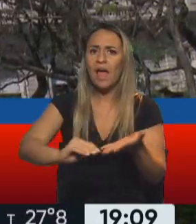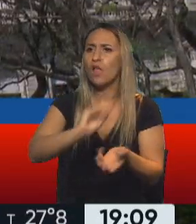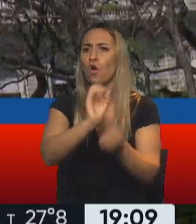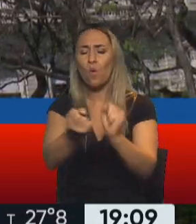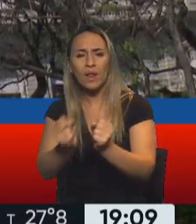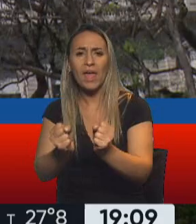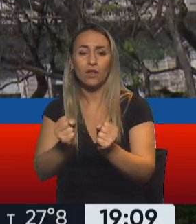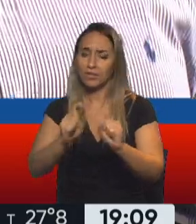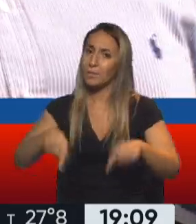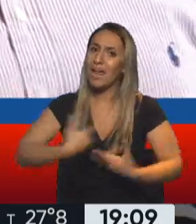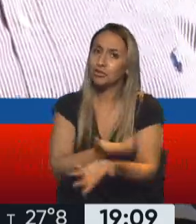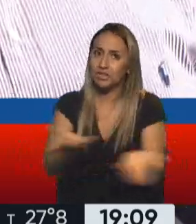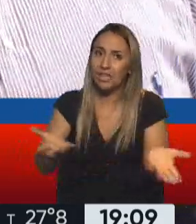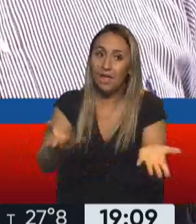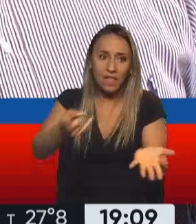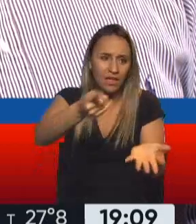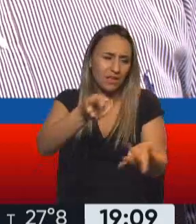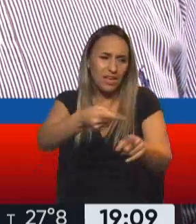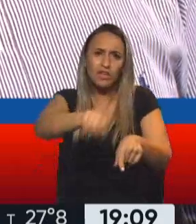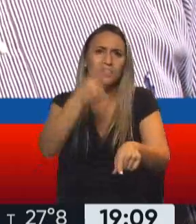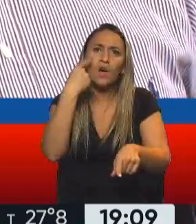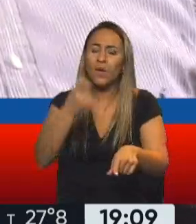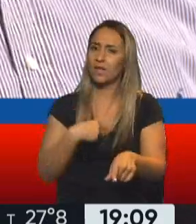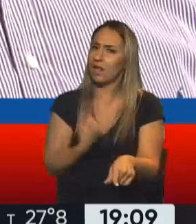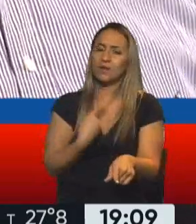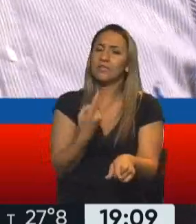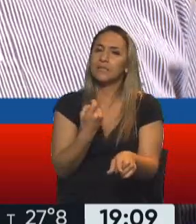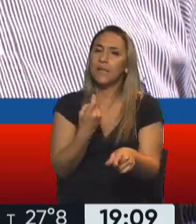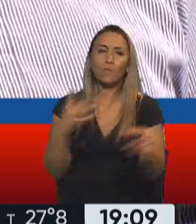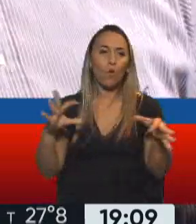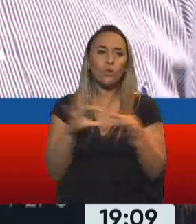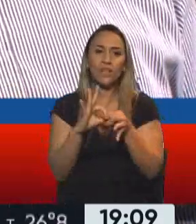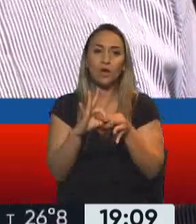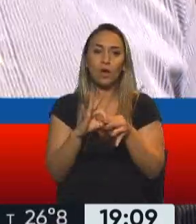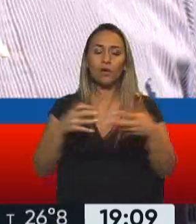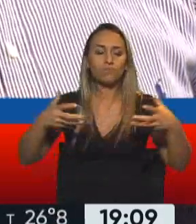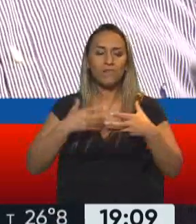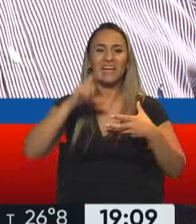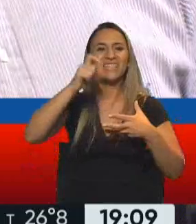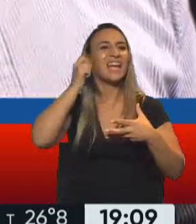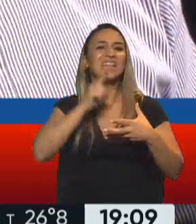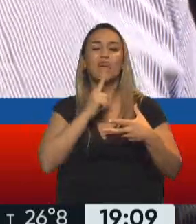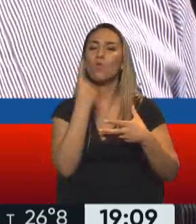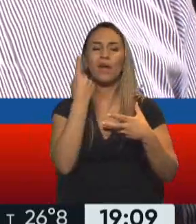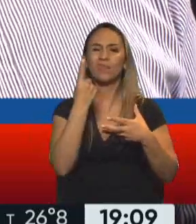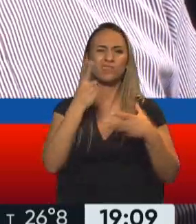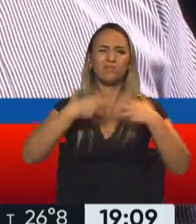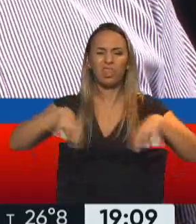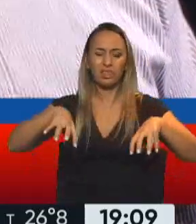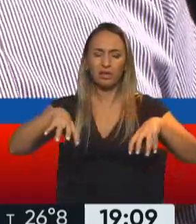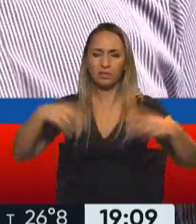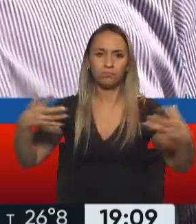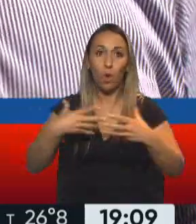sociedad la necesidad de unirnos en una sola CGT, ¿no es cierto?, para luchar en un momento tan